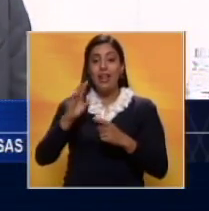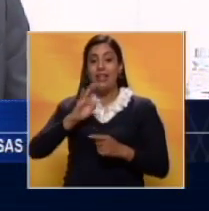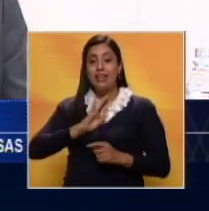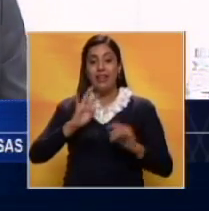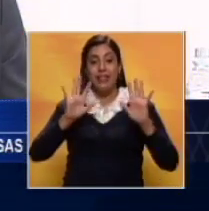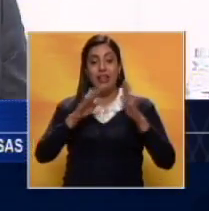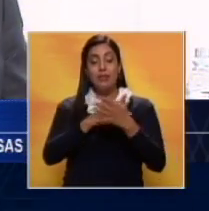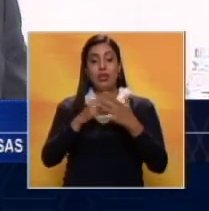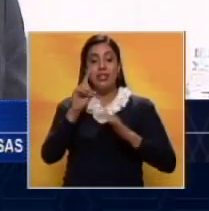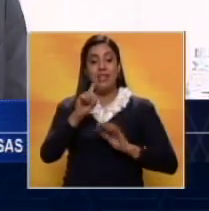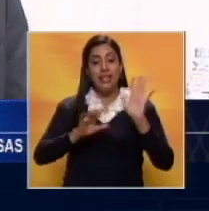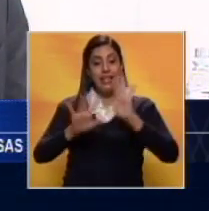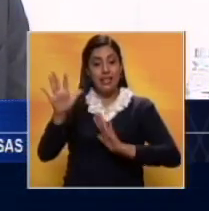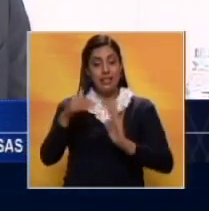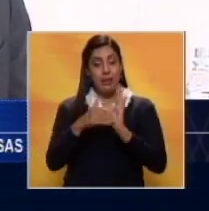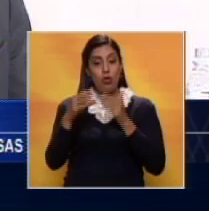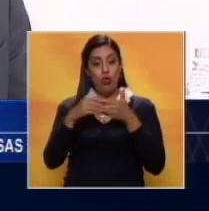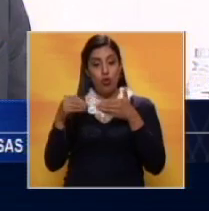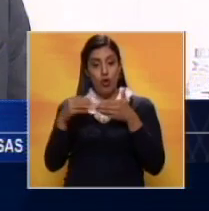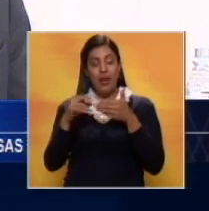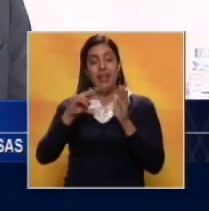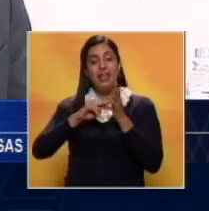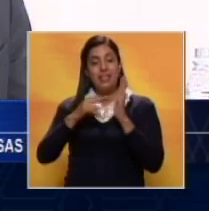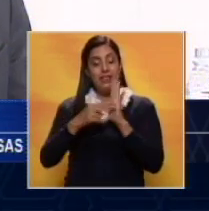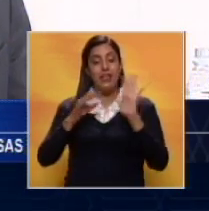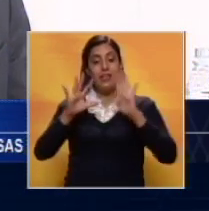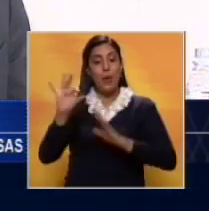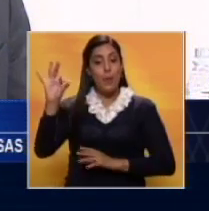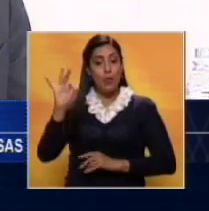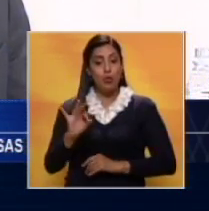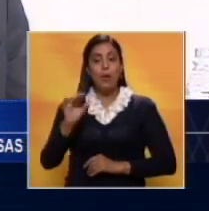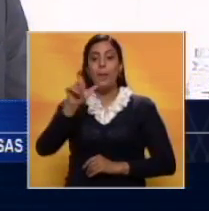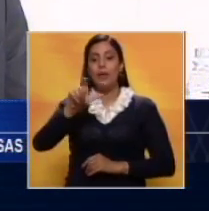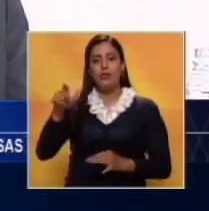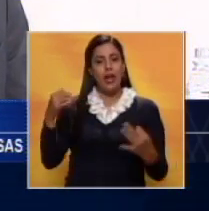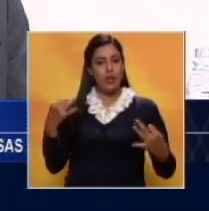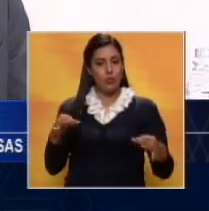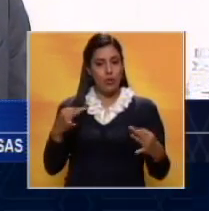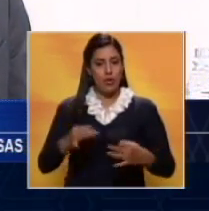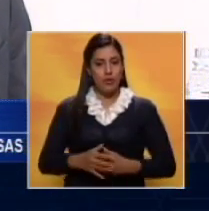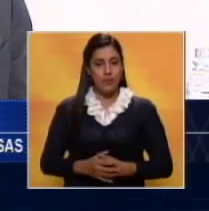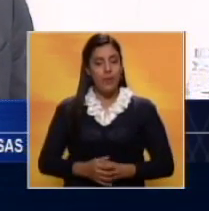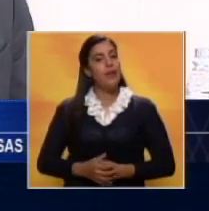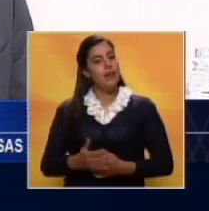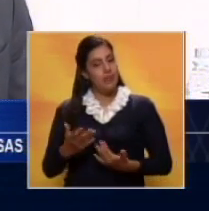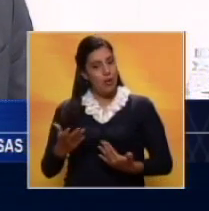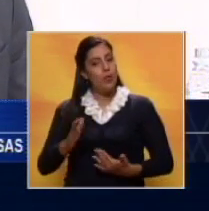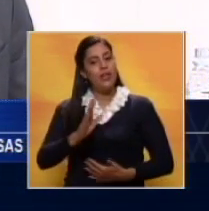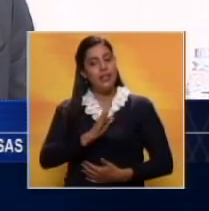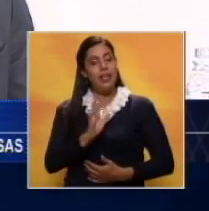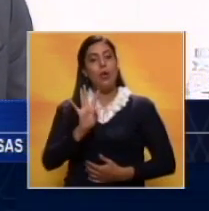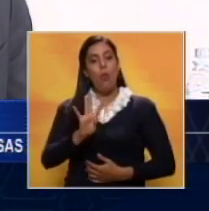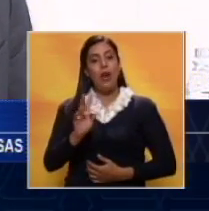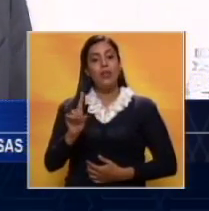ubica en $10.115.000, que corresponde al 10%, son para las personas naturales. En este caso tenemos